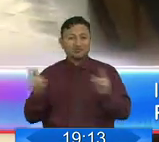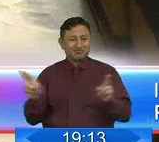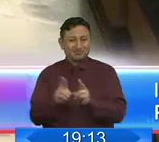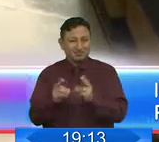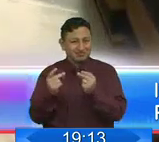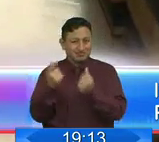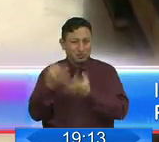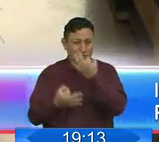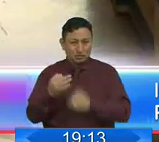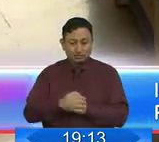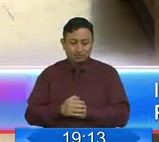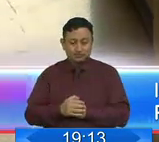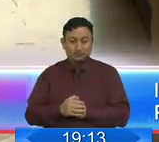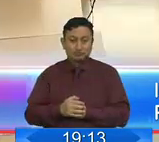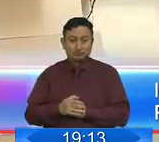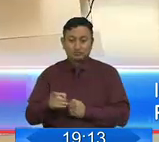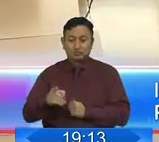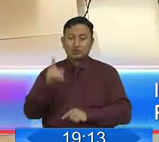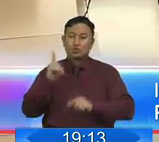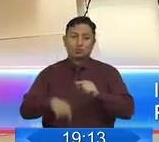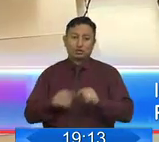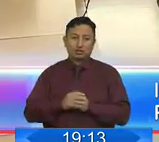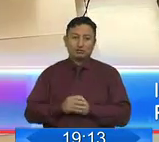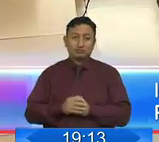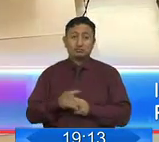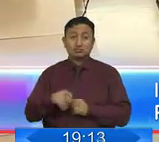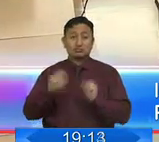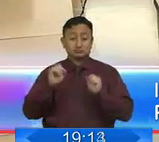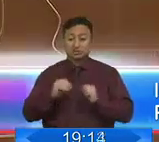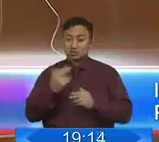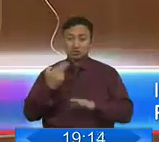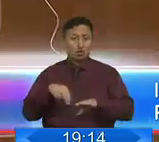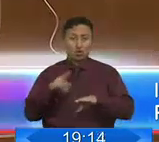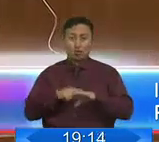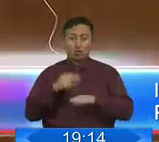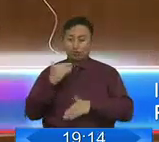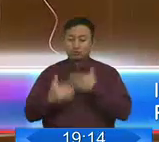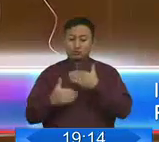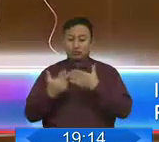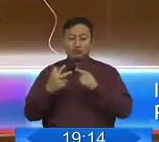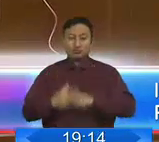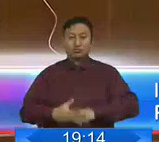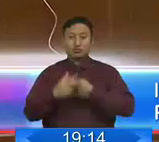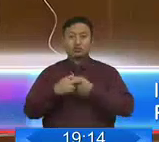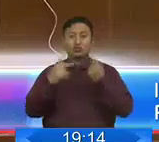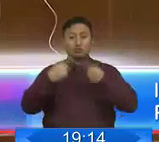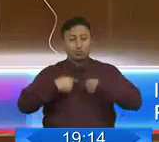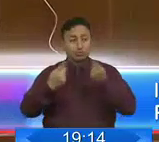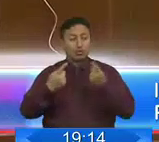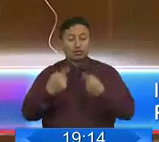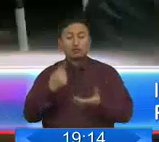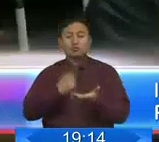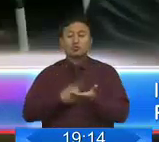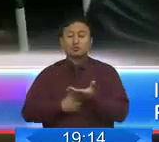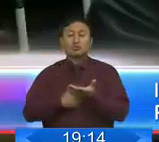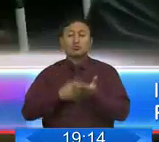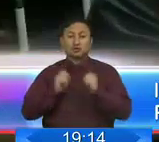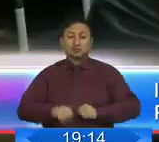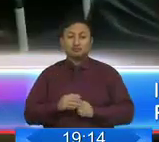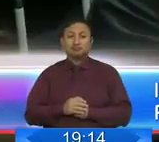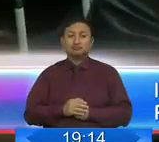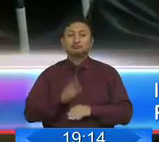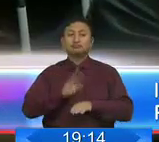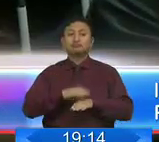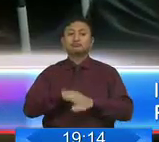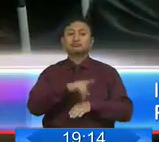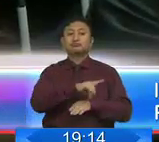no ser el momento adecuado, si no se sometan al ordinario, inició la audiencia oral pública y contradicción de juzgamiento por el supuesto